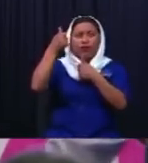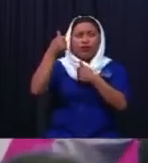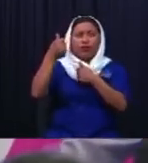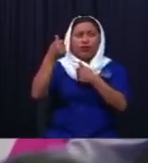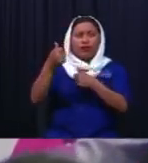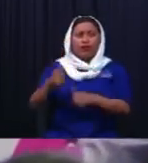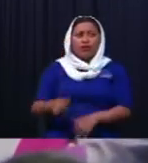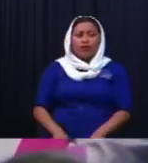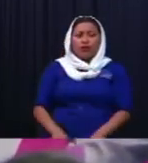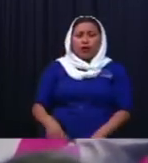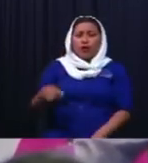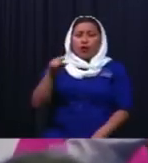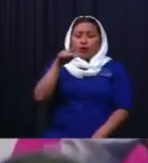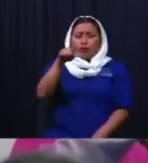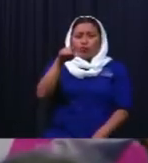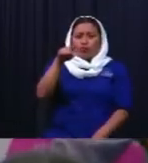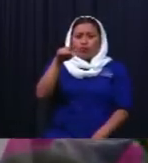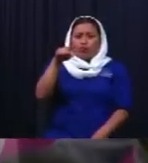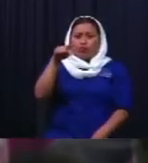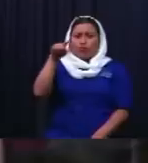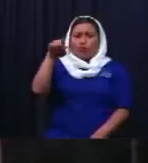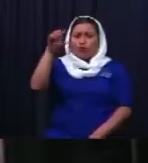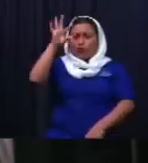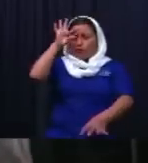Hoy en un acto de fe, hermano.